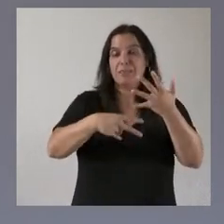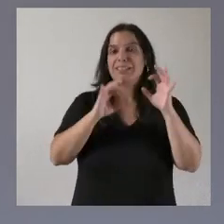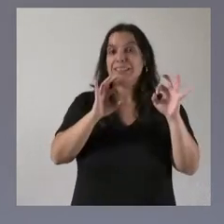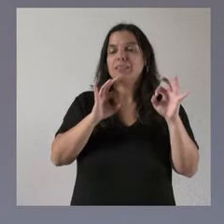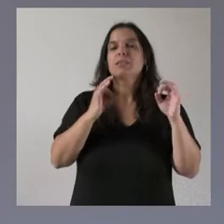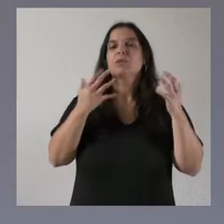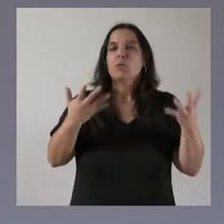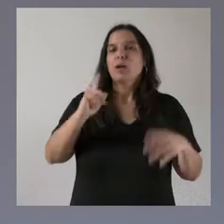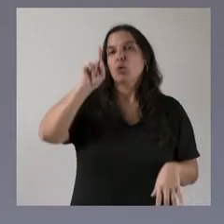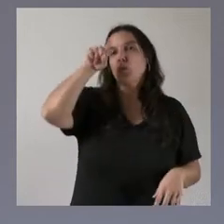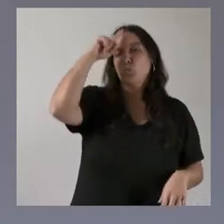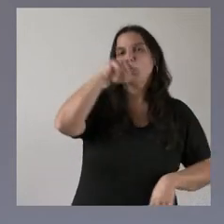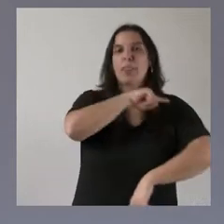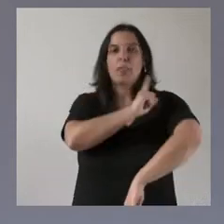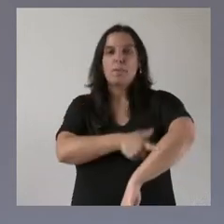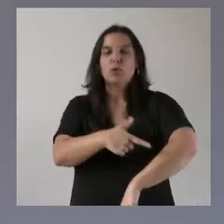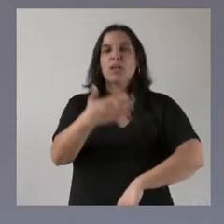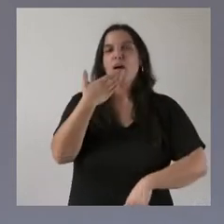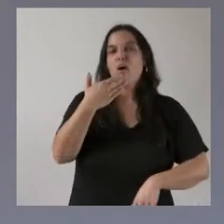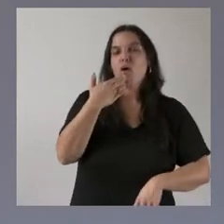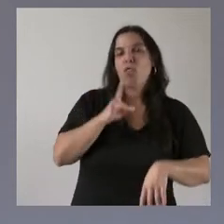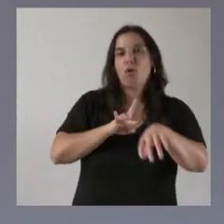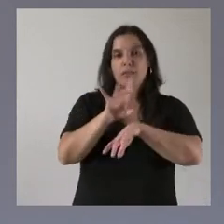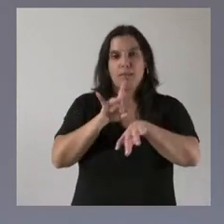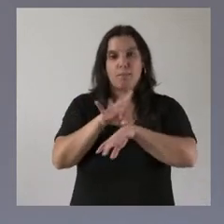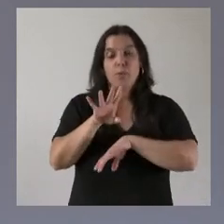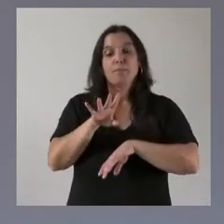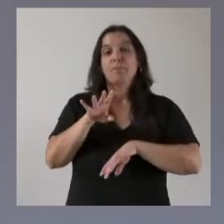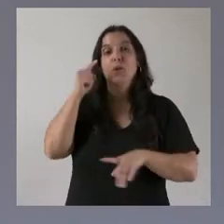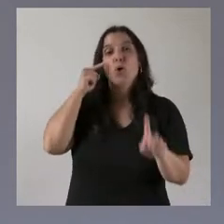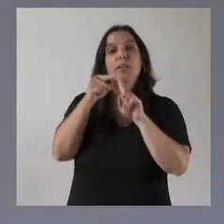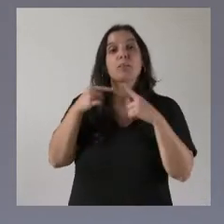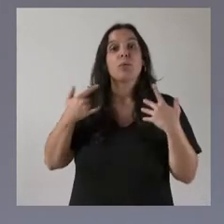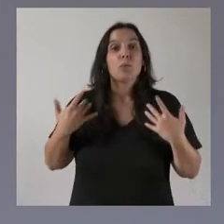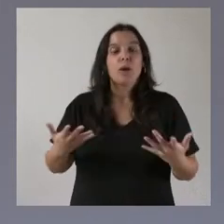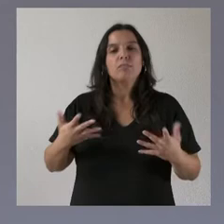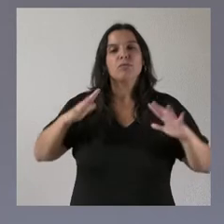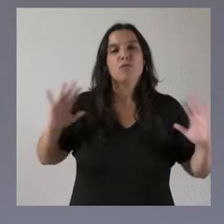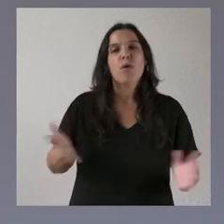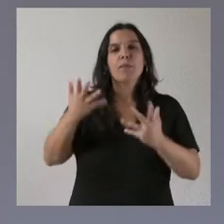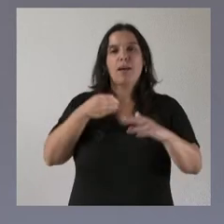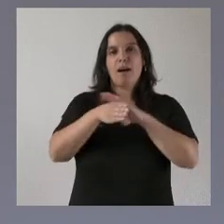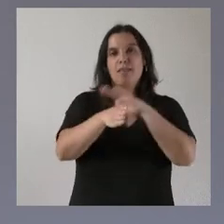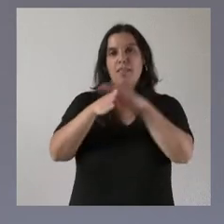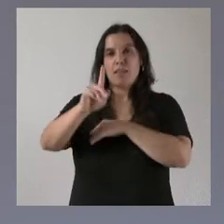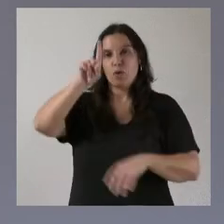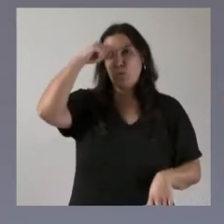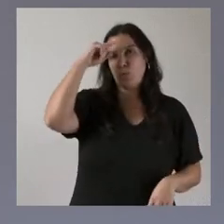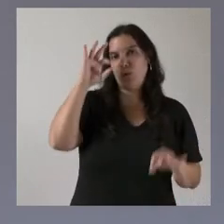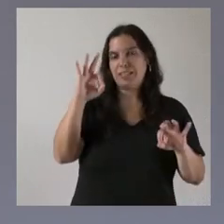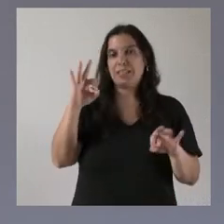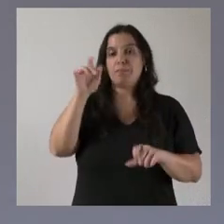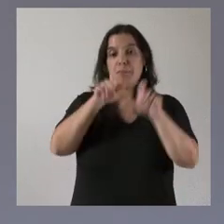es la cultura el deporte el ocio y el tiempo libre que tiene como objetivo el fomento del acceso a la cultura de la población